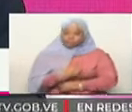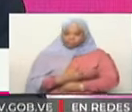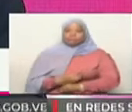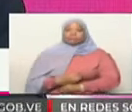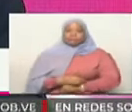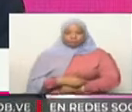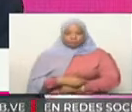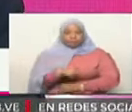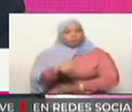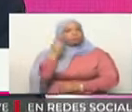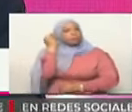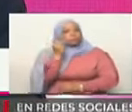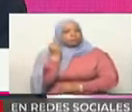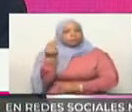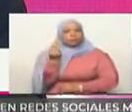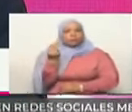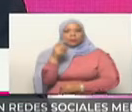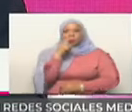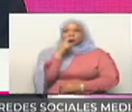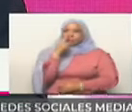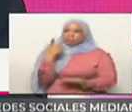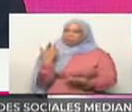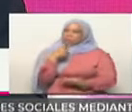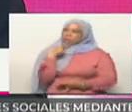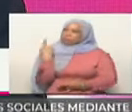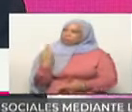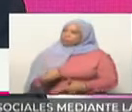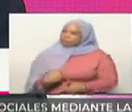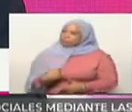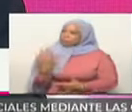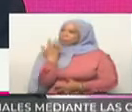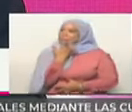¿Qué pensaron cuando vieron? ¡Epa! ¿Qué hace Maduro allá?